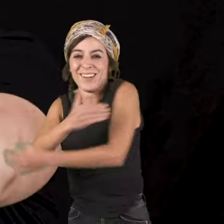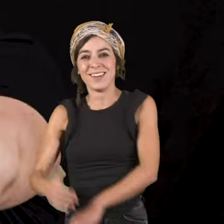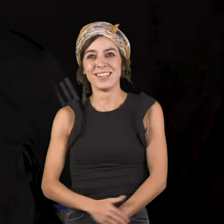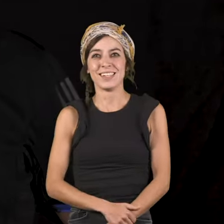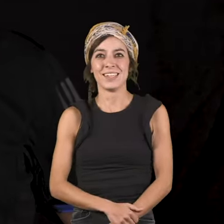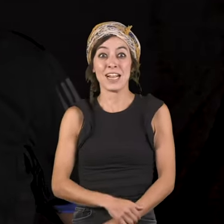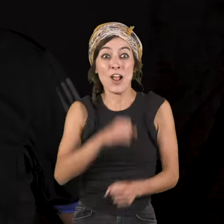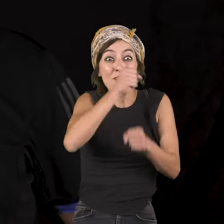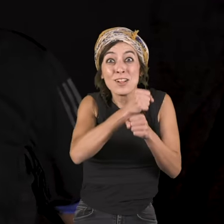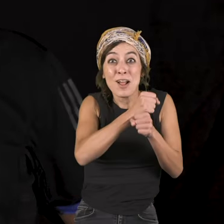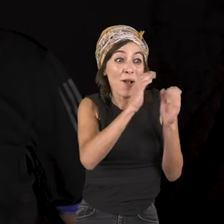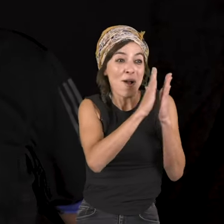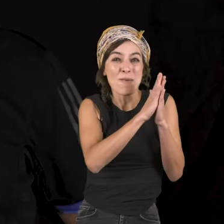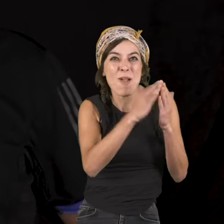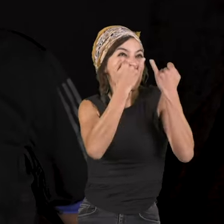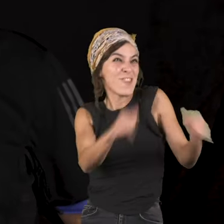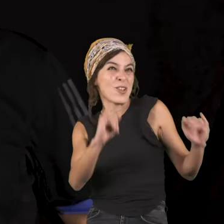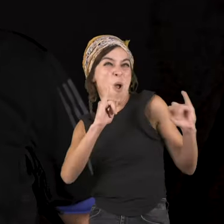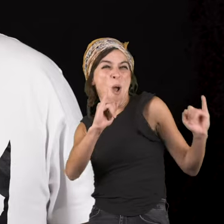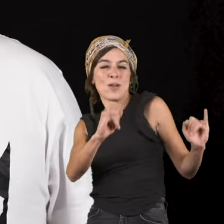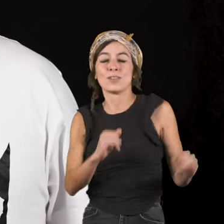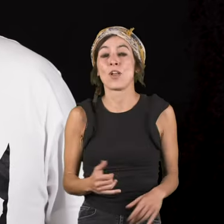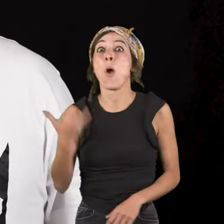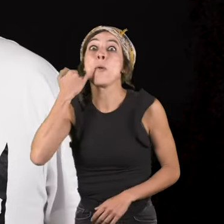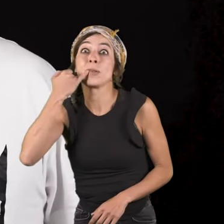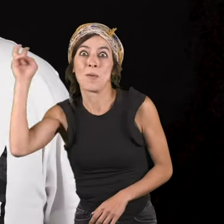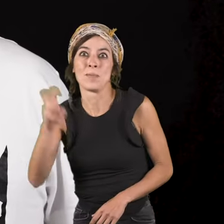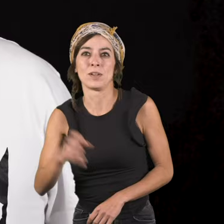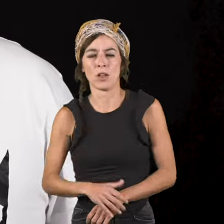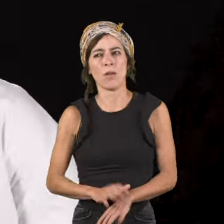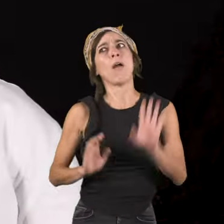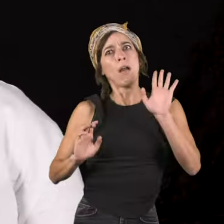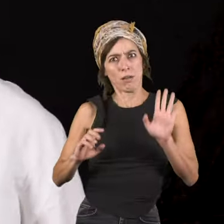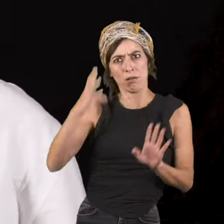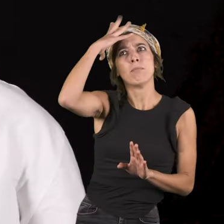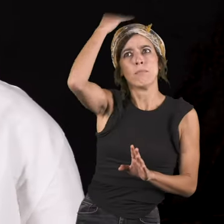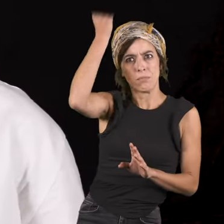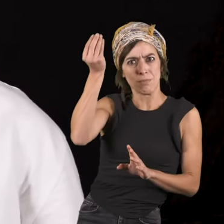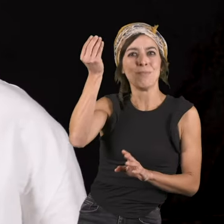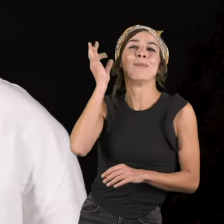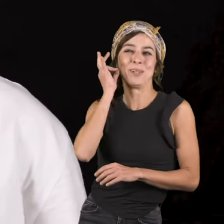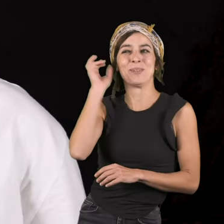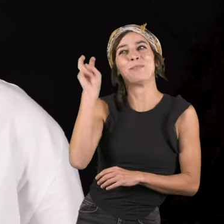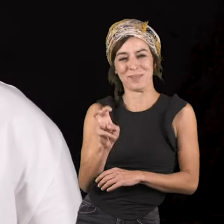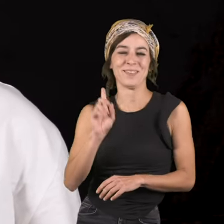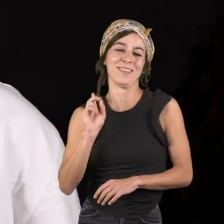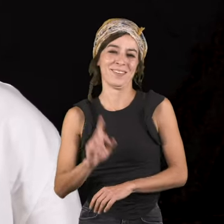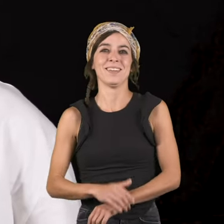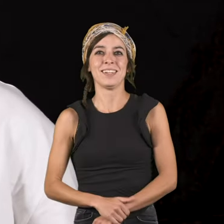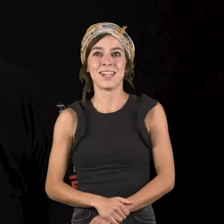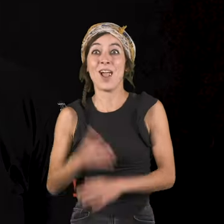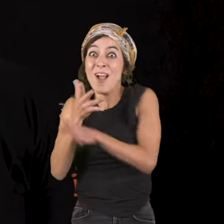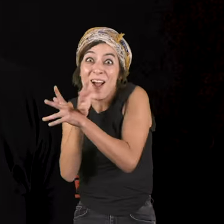bat. Lankidekin festa egitea. Orentzero ertzotea. Eta mali